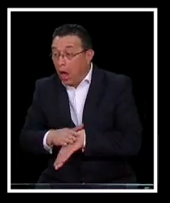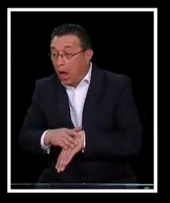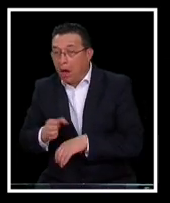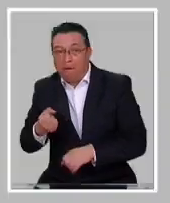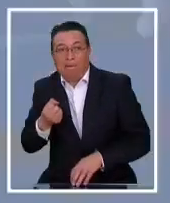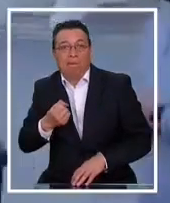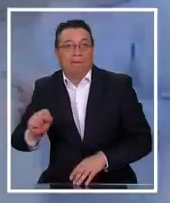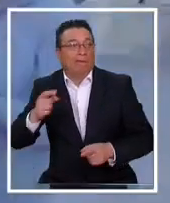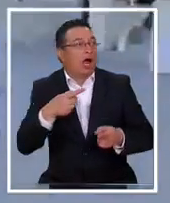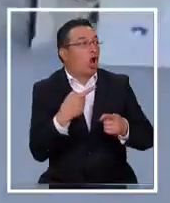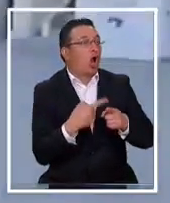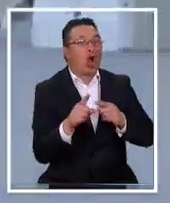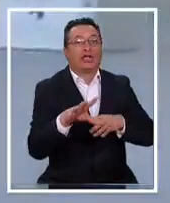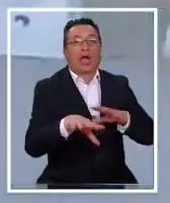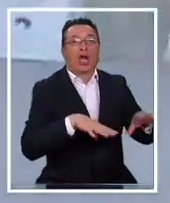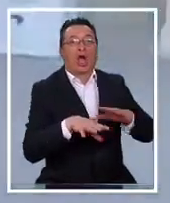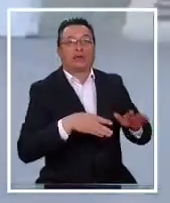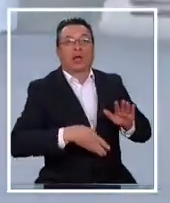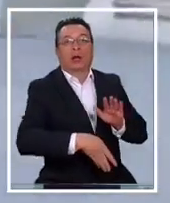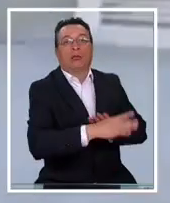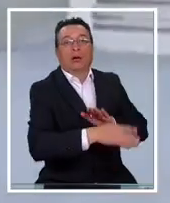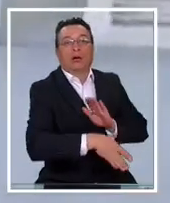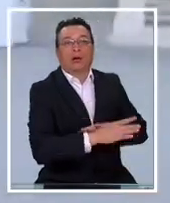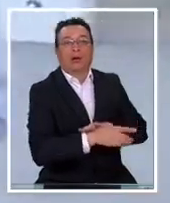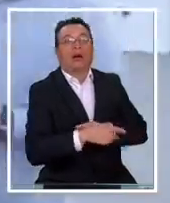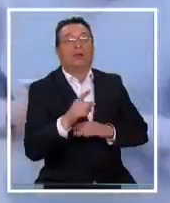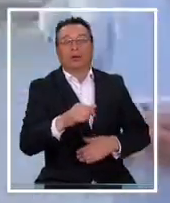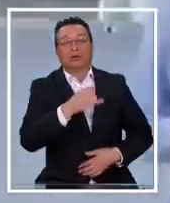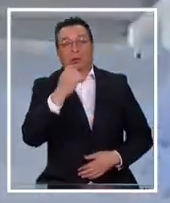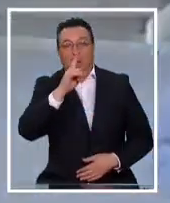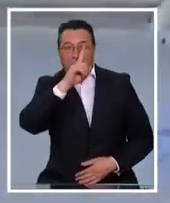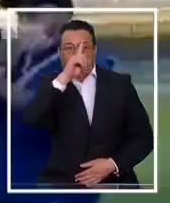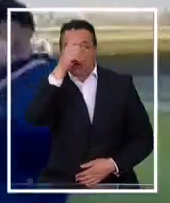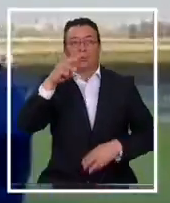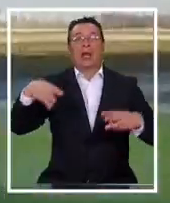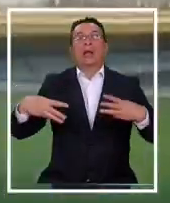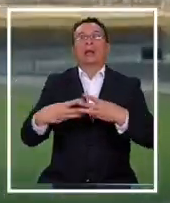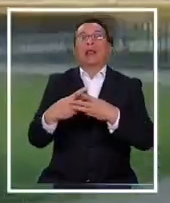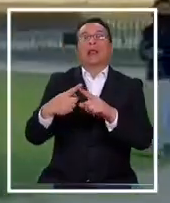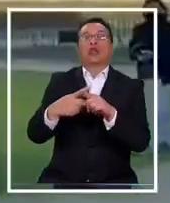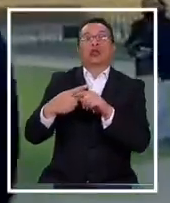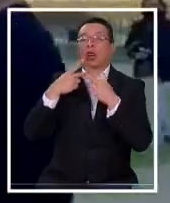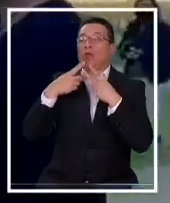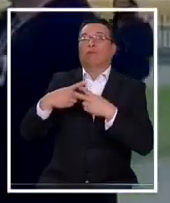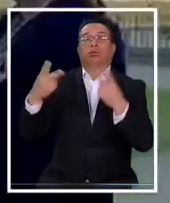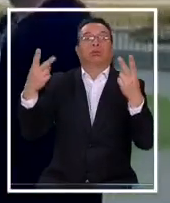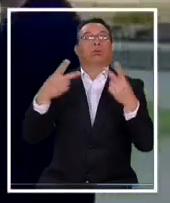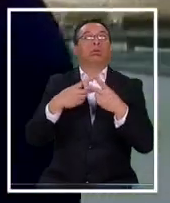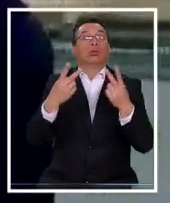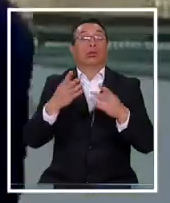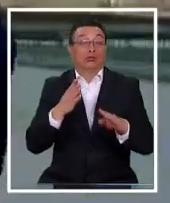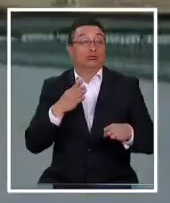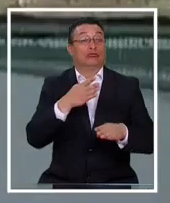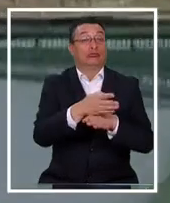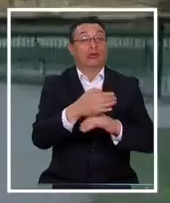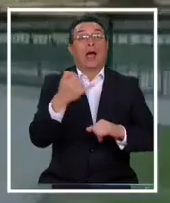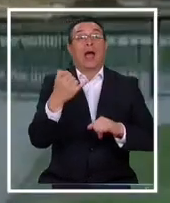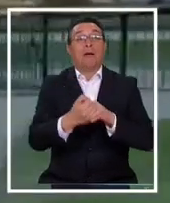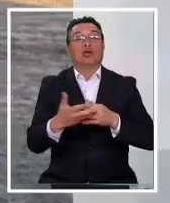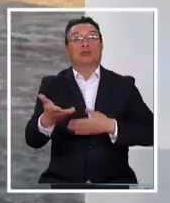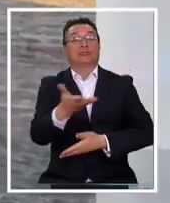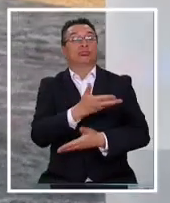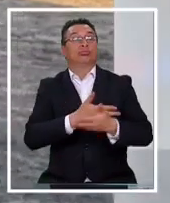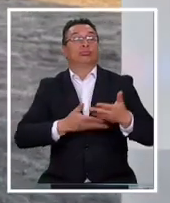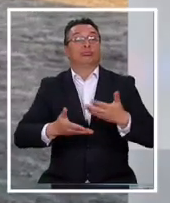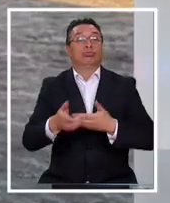hacer cualquier otra cosa, actividades que, como suele hacerlo, compartió en redes sociales. En uno de esos encuentros se juntó con amigos,